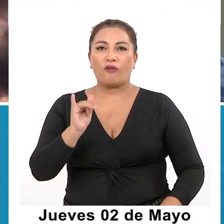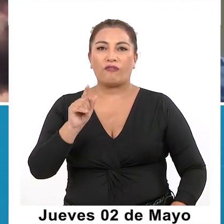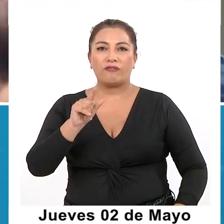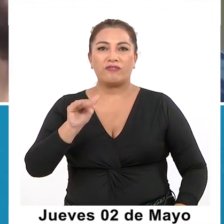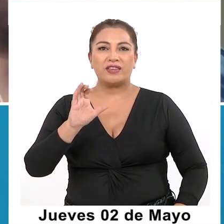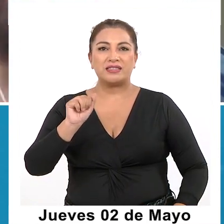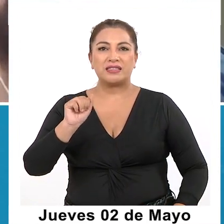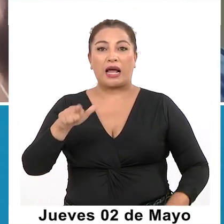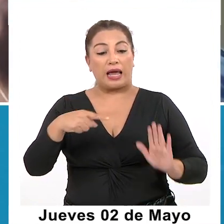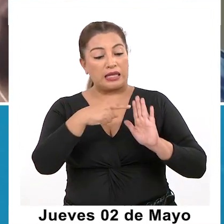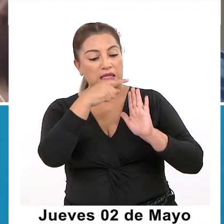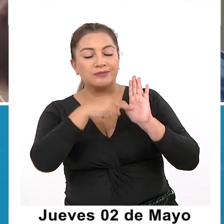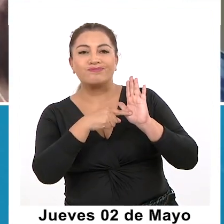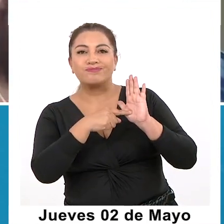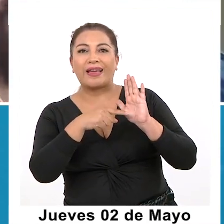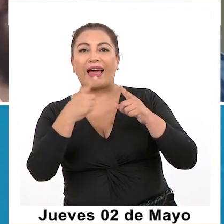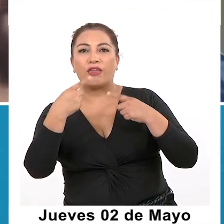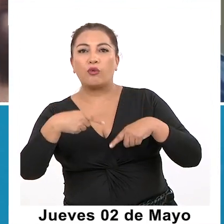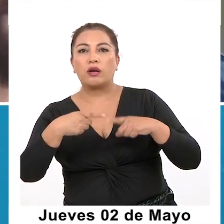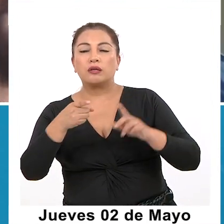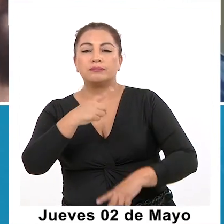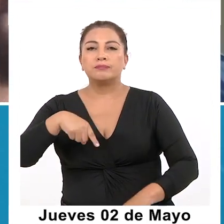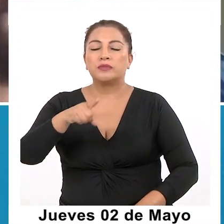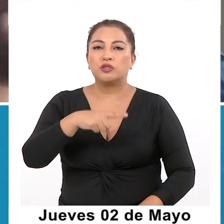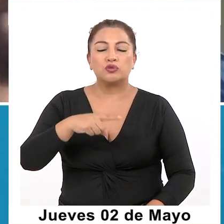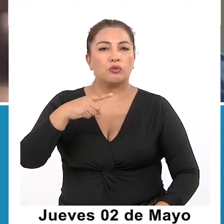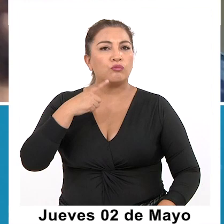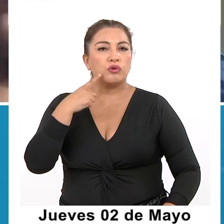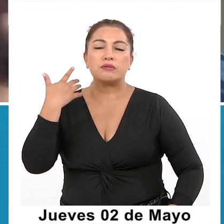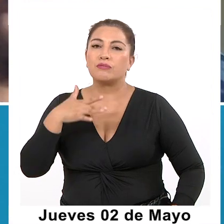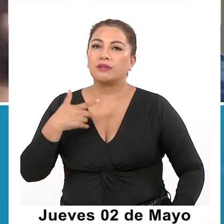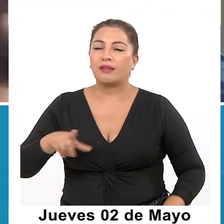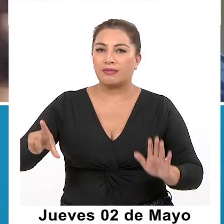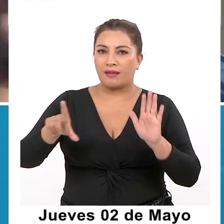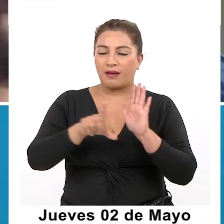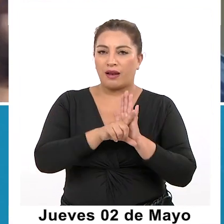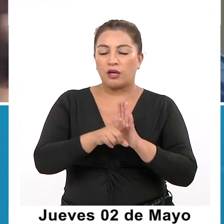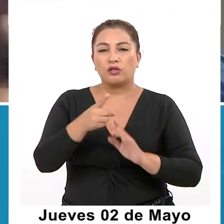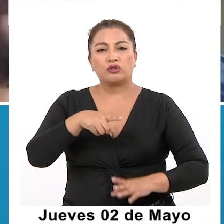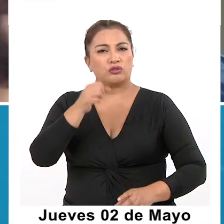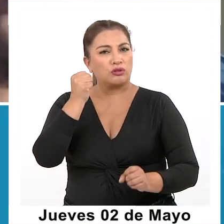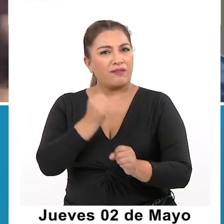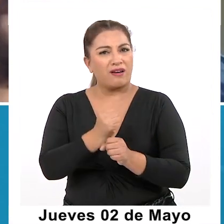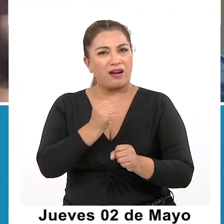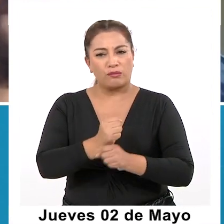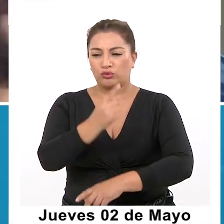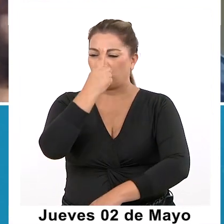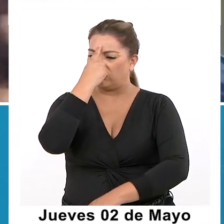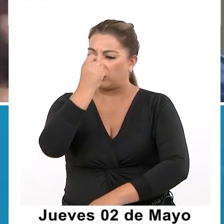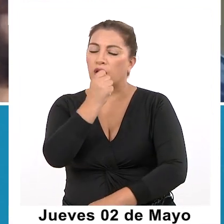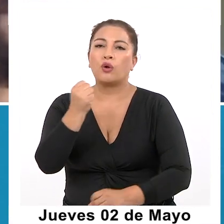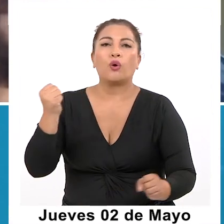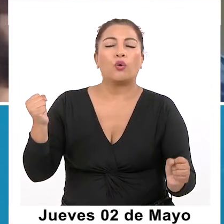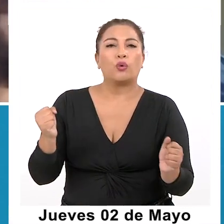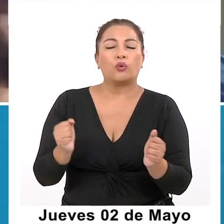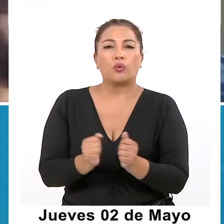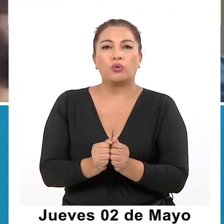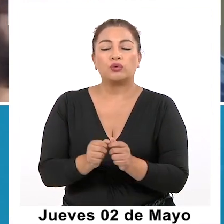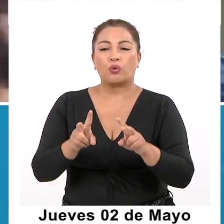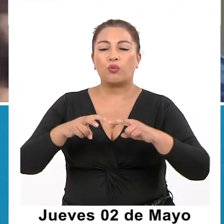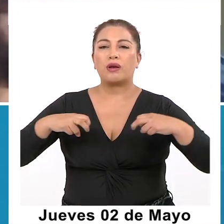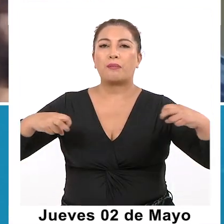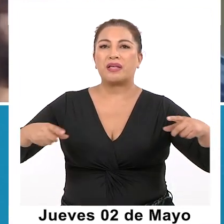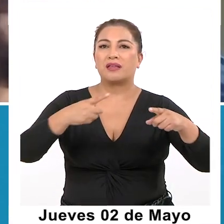aduanas para nosotros muy importante esta esta iniciativa legislativa donde hemos trabajado seriamente junto a una mesa